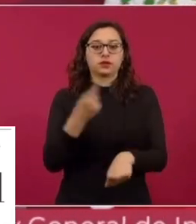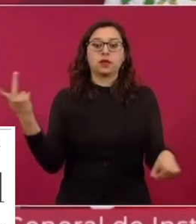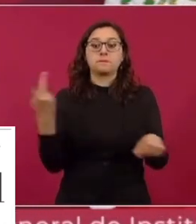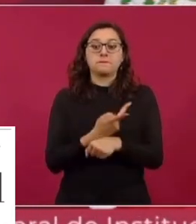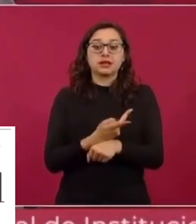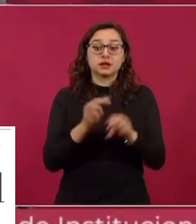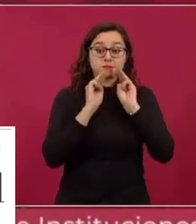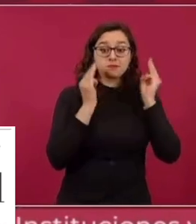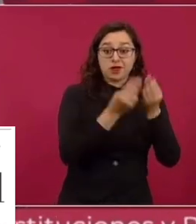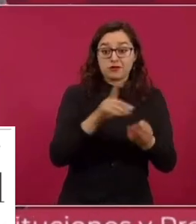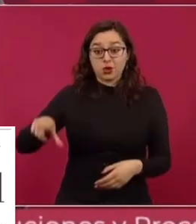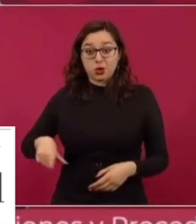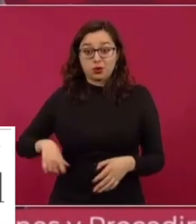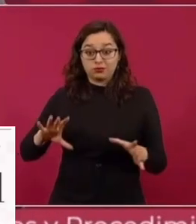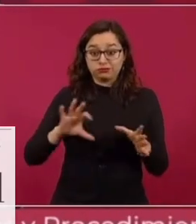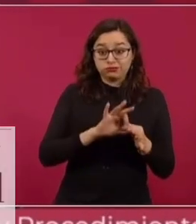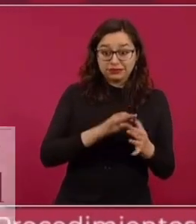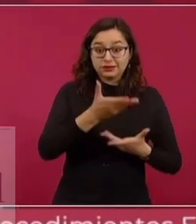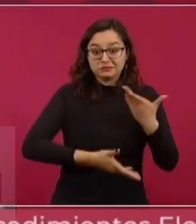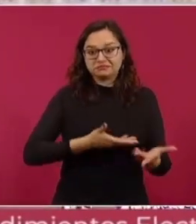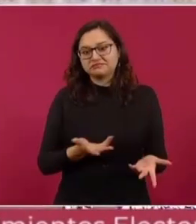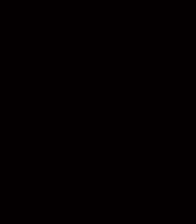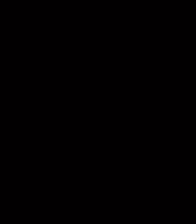autoridad es el servicio pues ya no hay